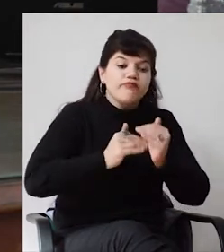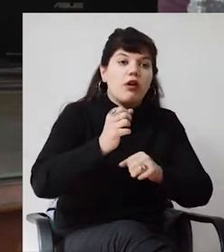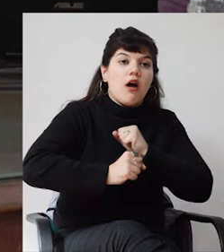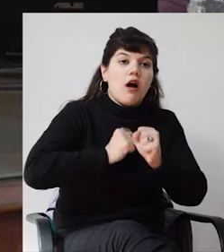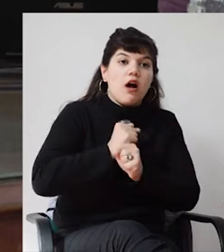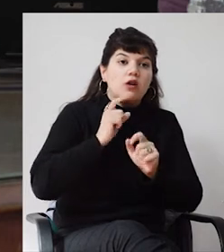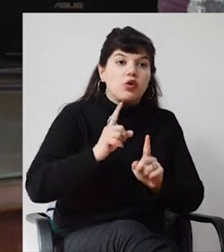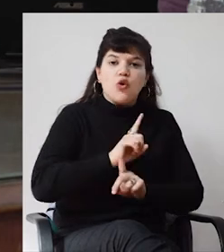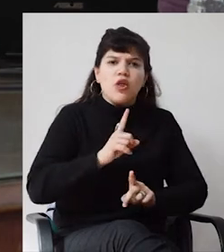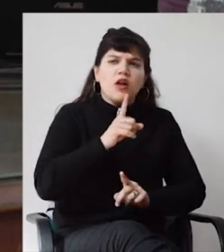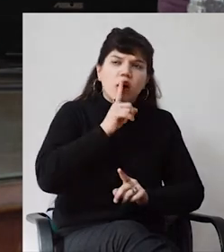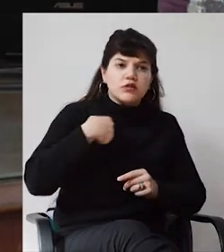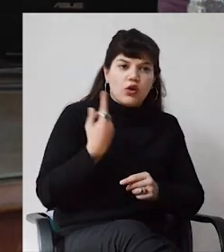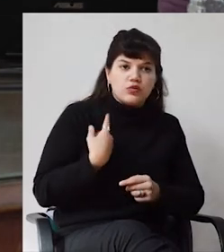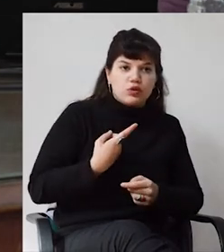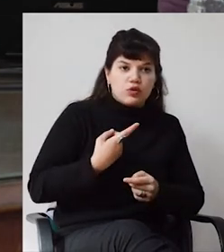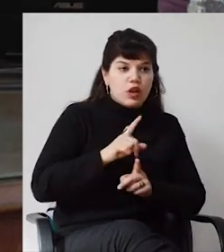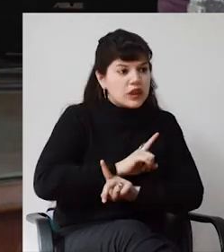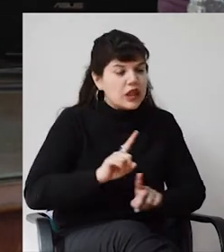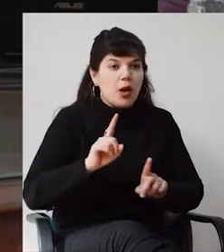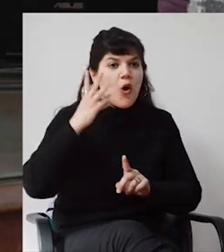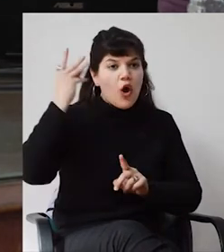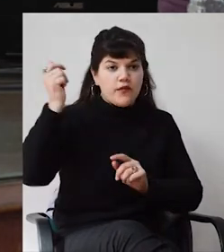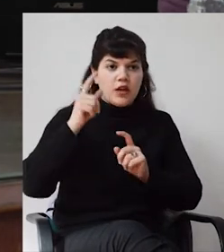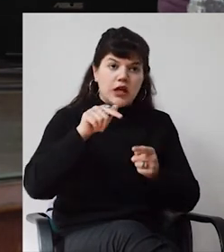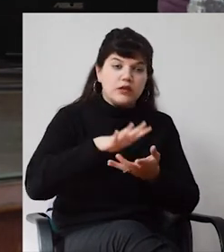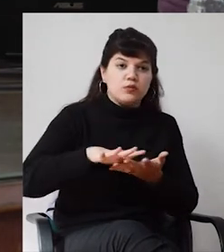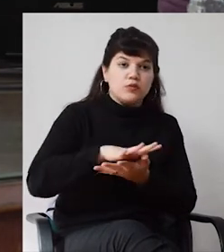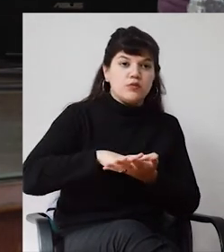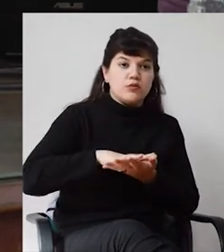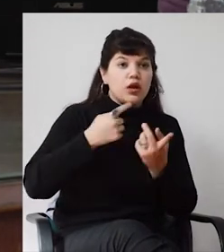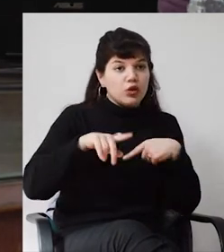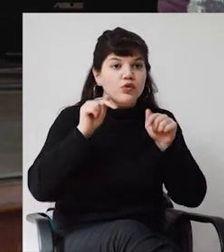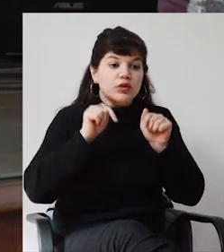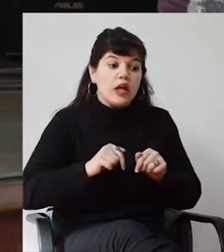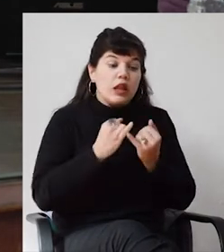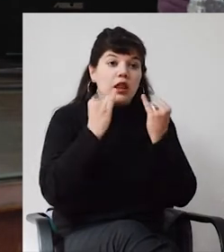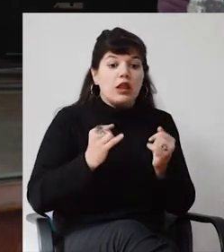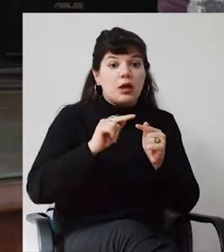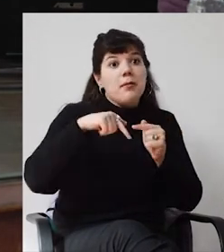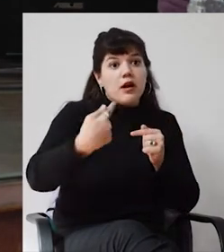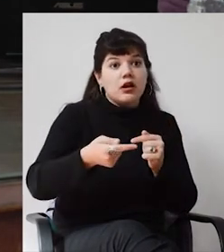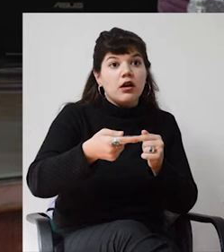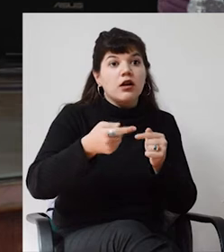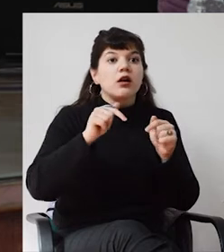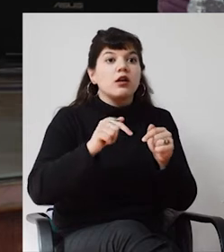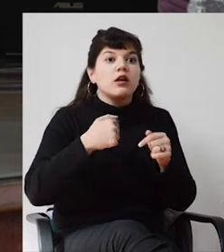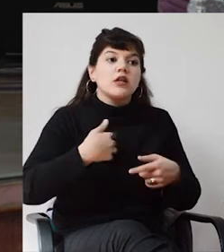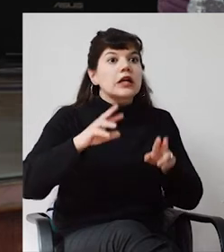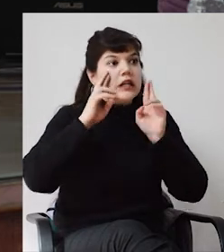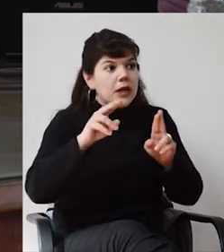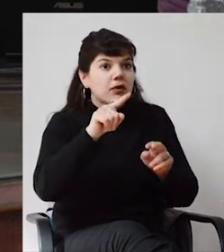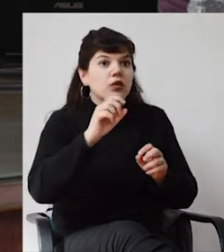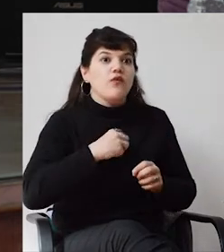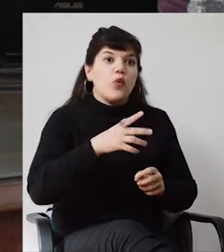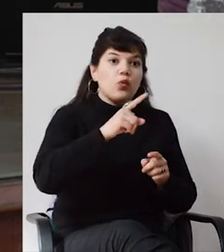transcurrir de los años no debe silenciarnos ni alimentar el olvido. Es entonces que en este día de mañana,